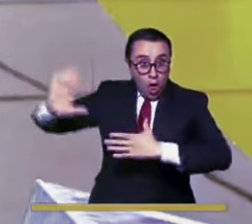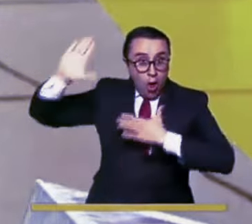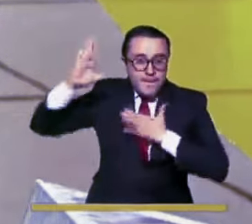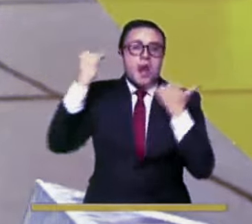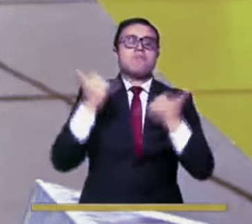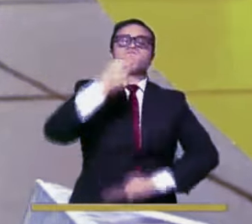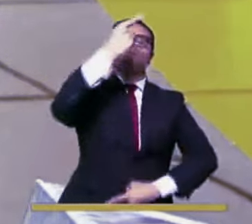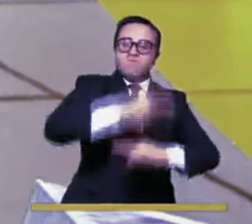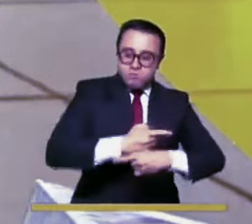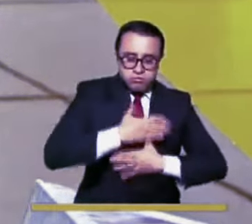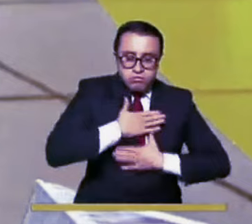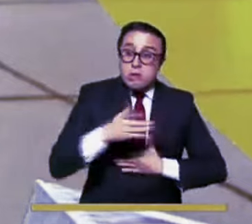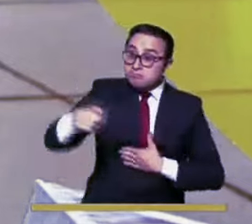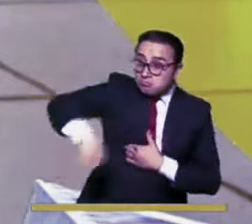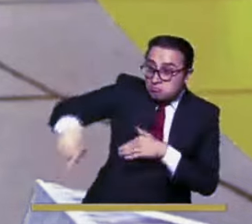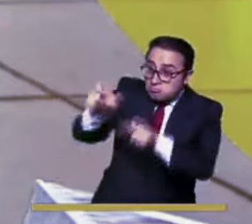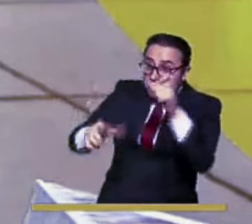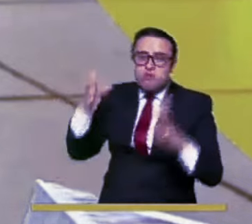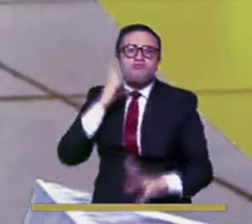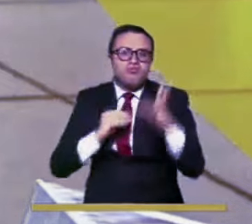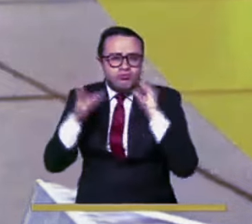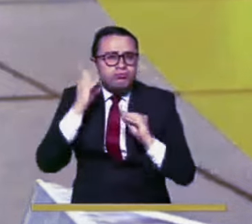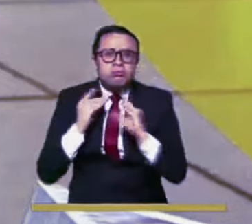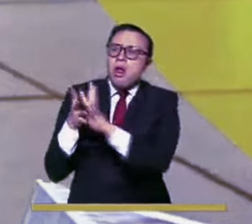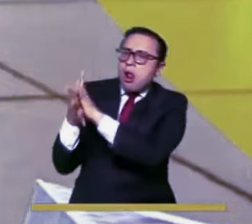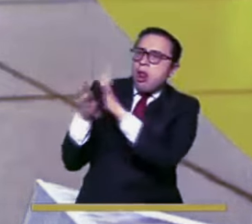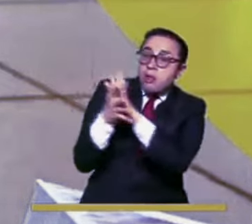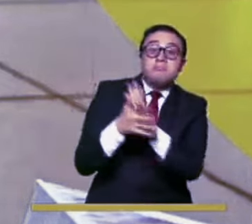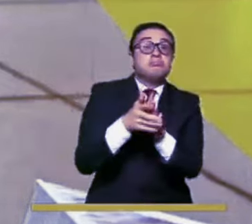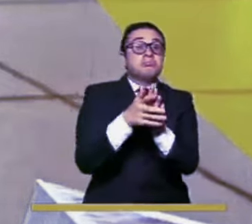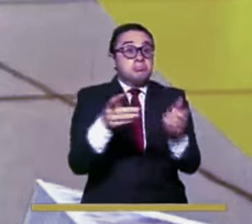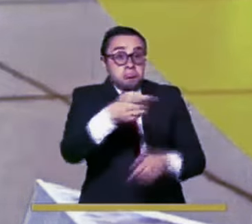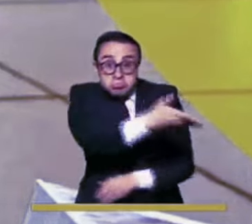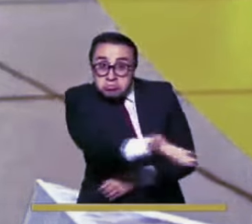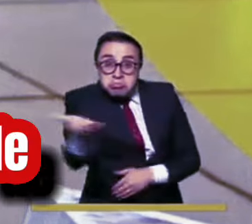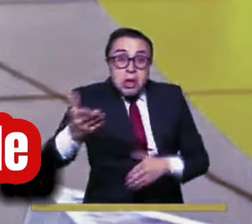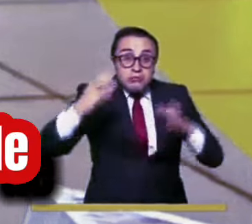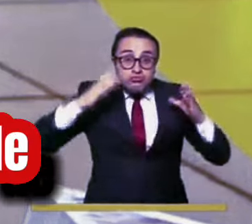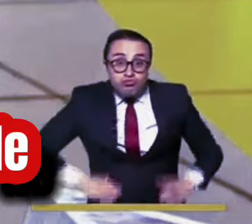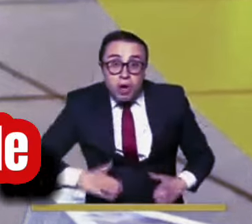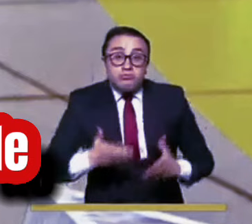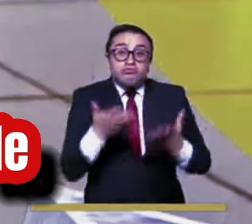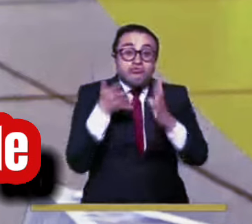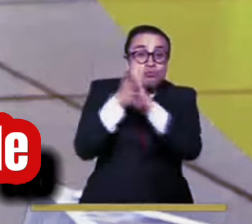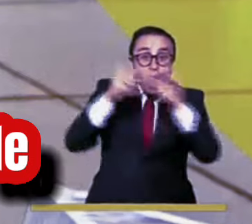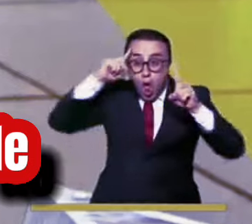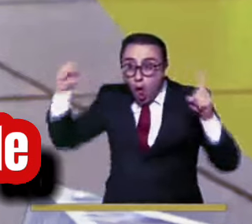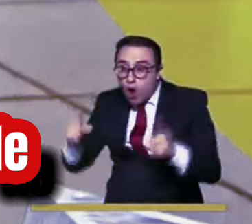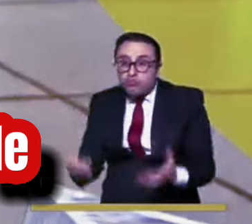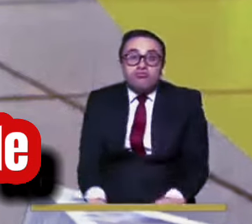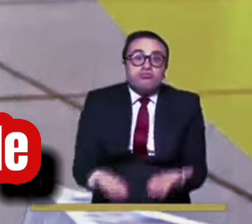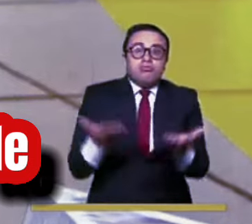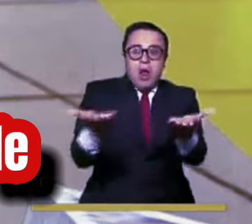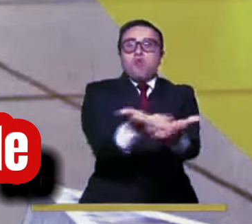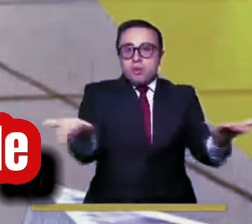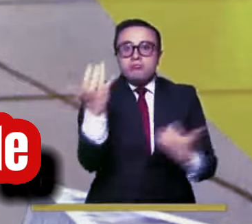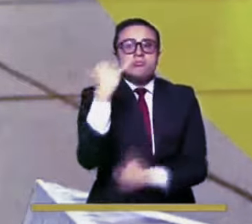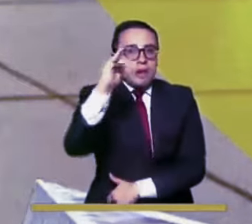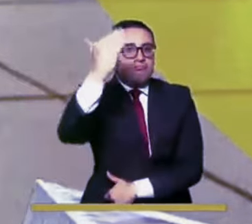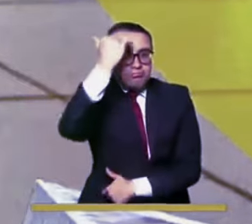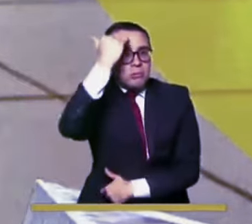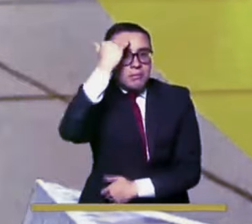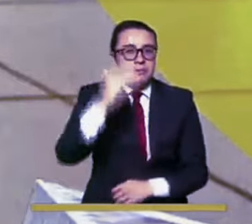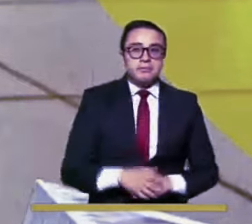Los expertos han hablado y la ciudadanía ya conoce a partir de hoy las conclusiones que podemos sacar de sus